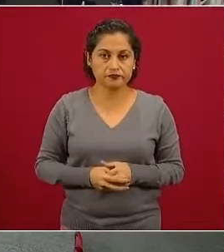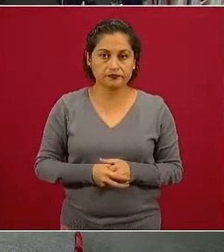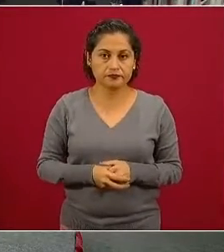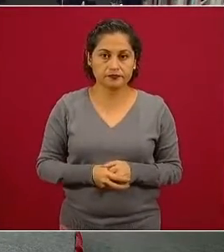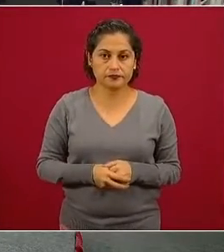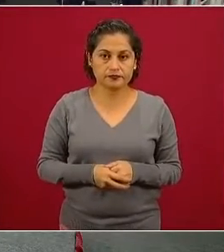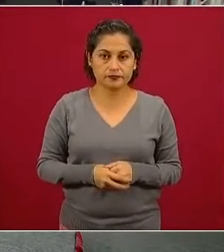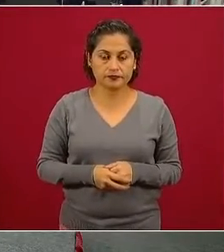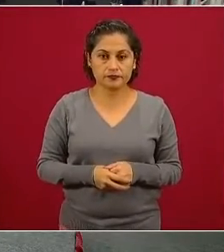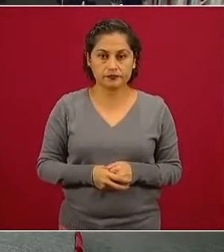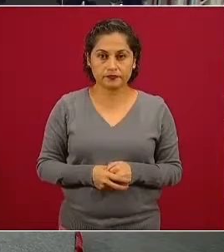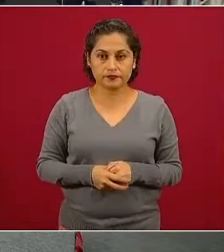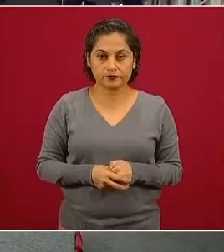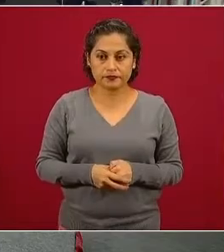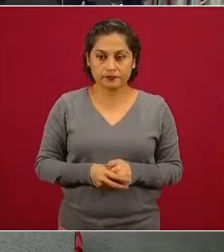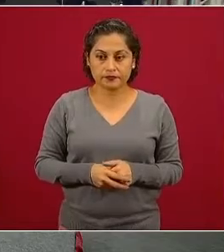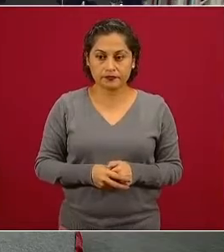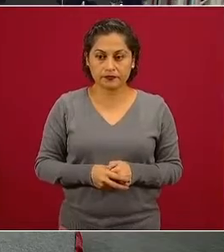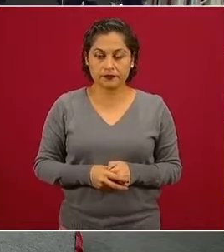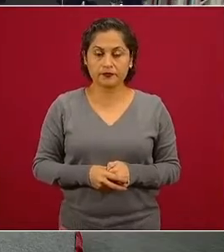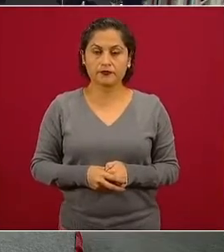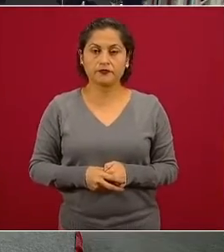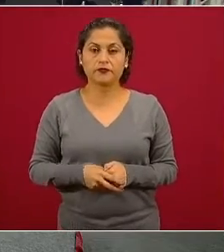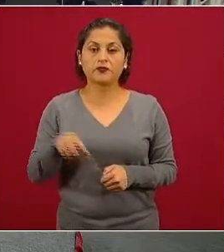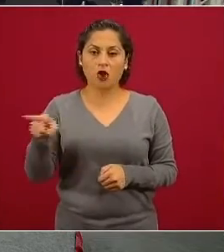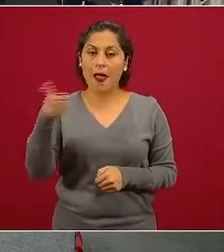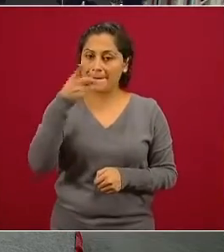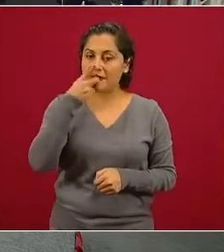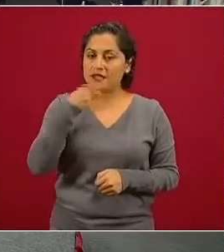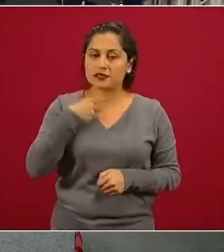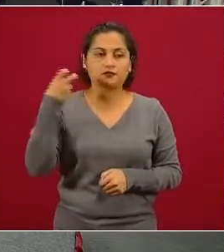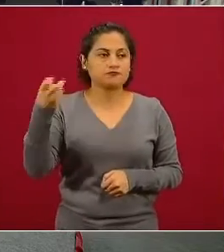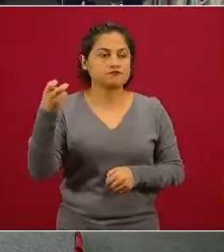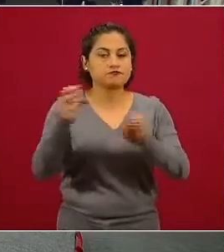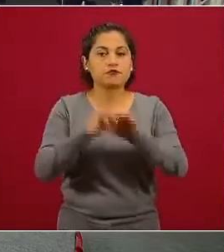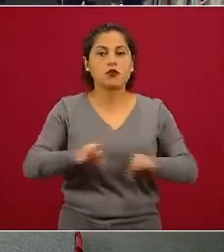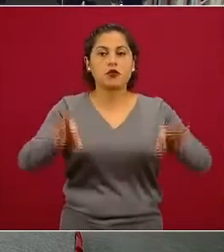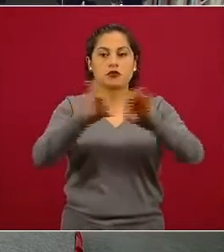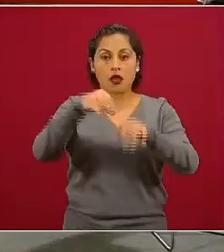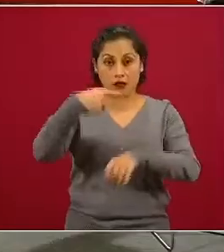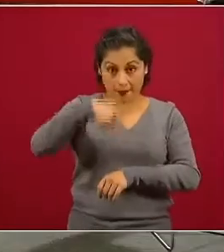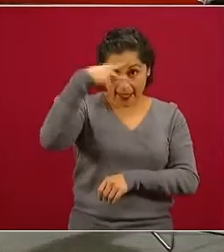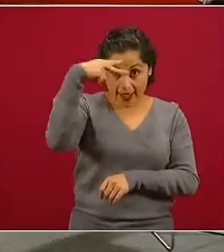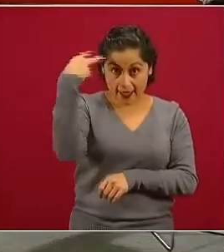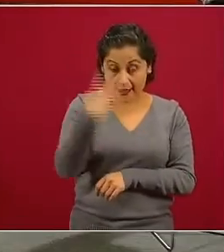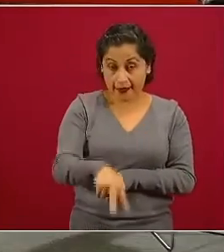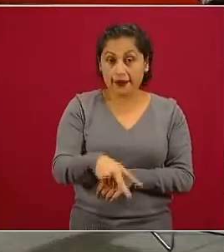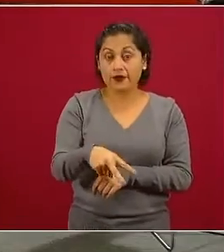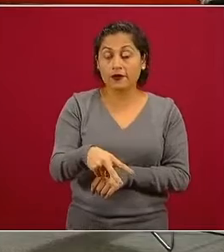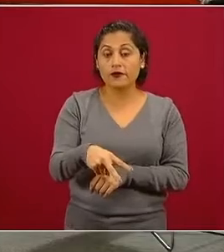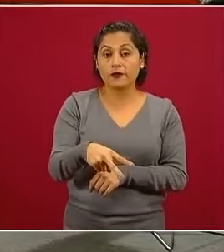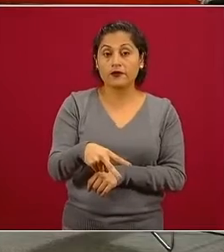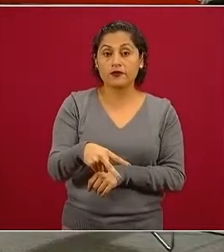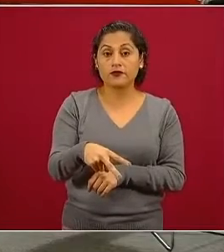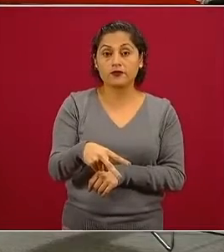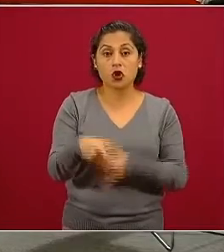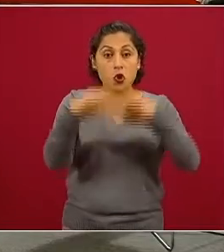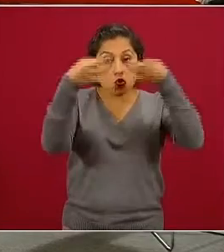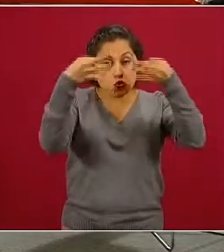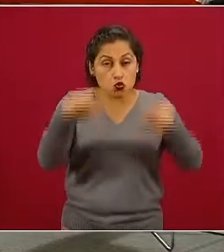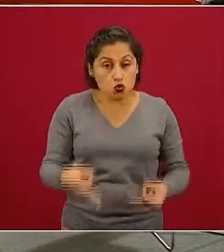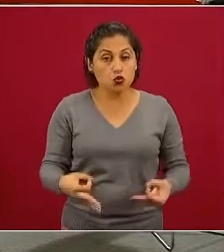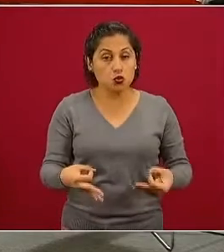públicas de investigación superior, de organismos internacionales que son parte de GISAMAC, y todos esos componen los elementos